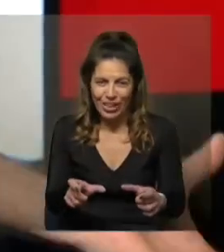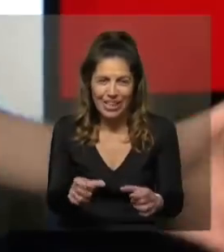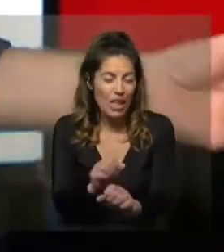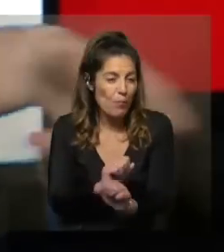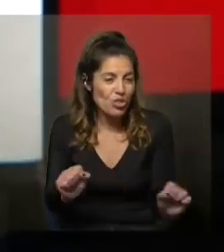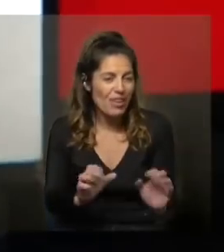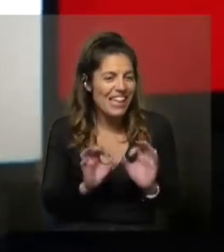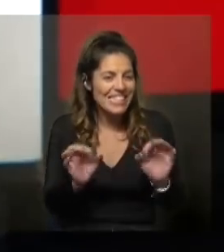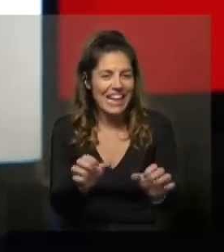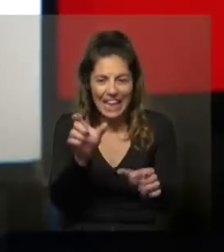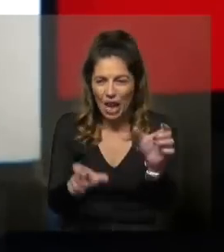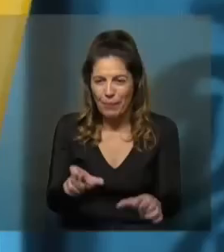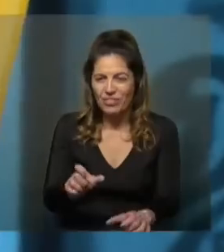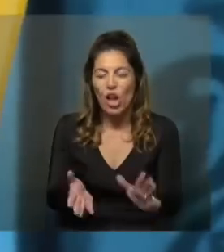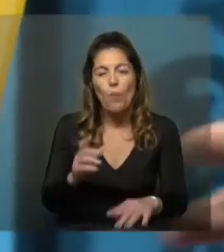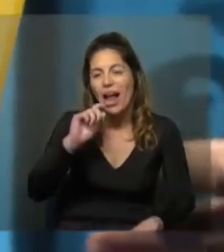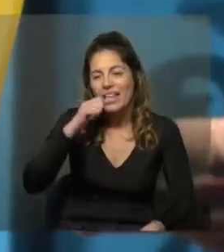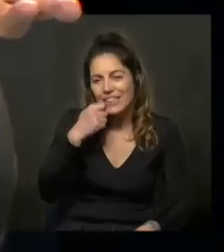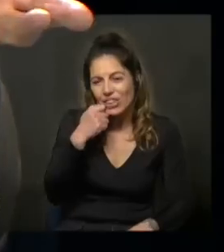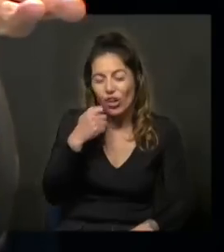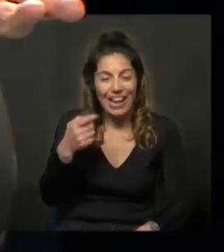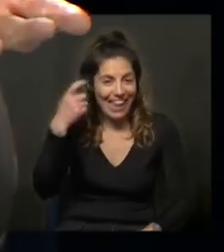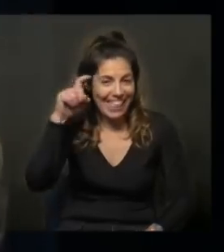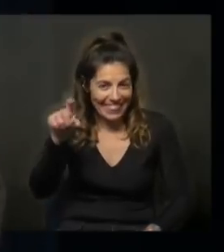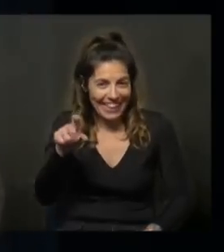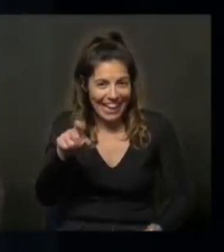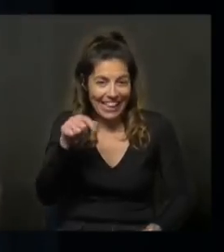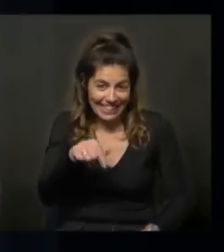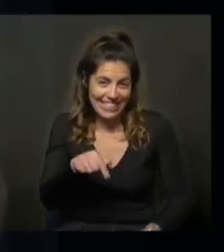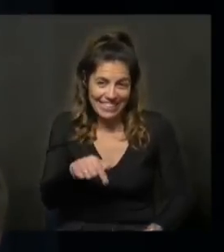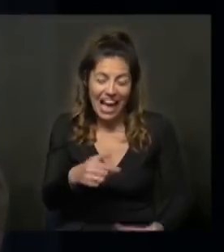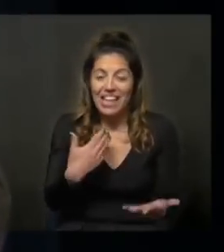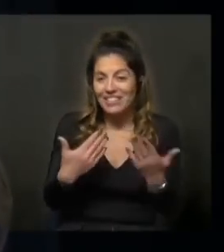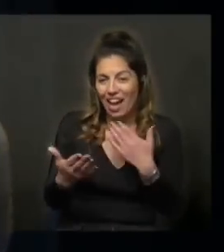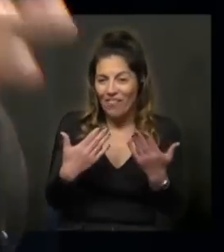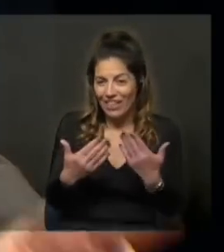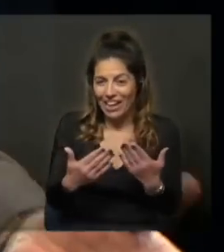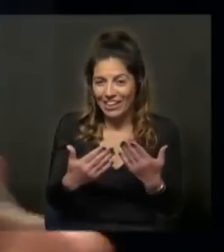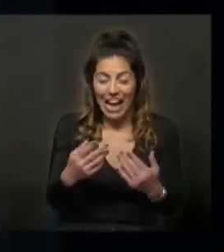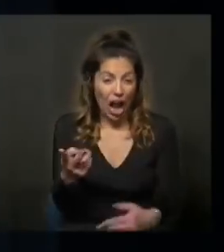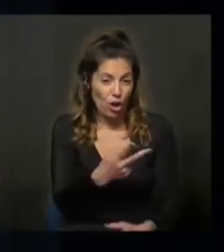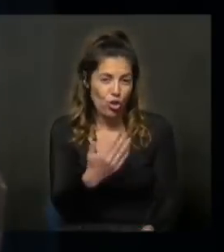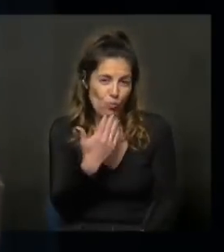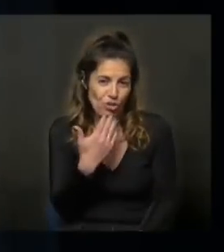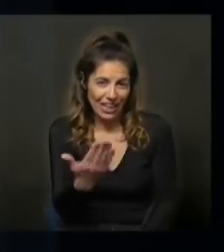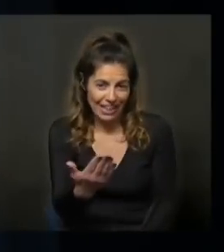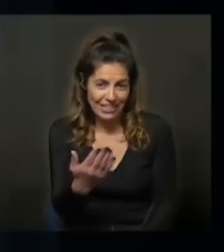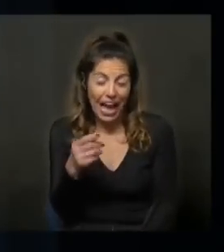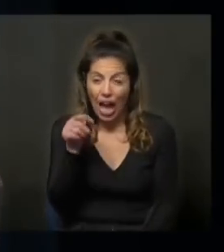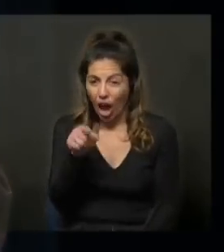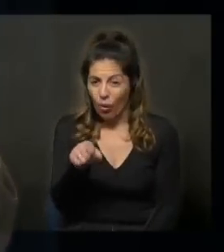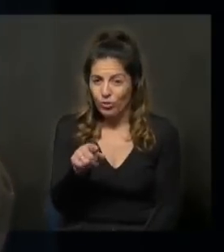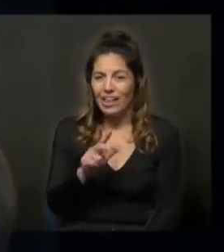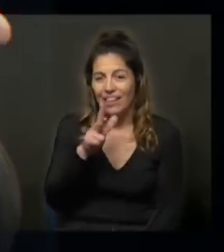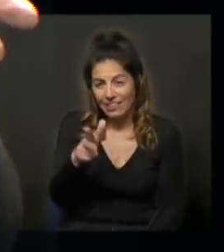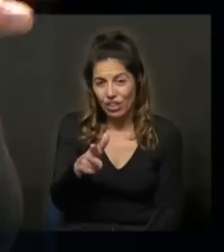a la gente lo más lindo que nos puede pasar la idea del programa precisamente César Así que claro a los dos les agradezco que hayan venido y a ustedes